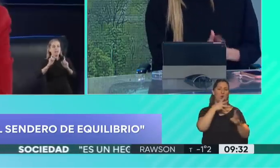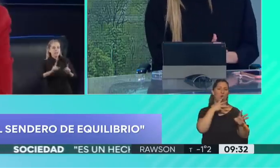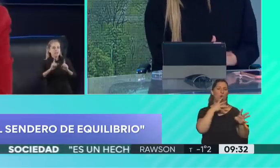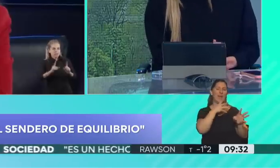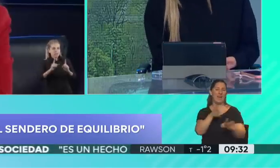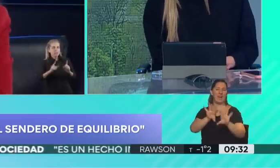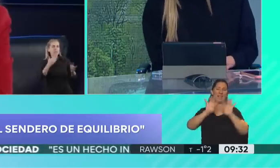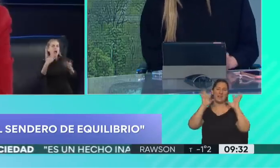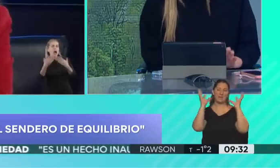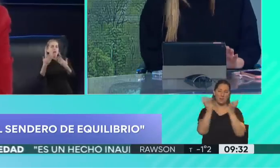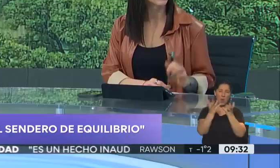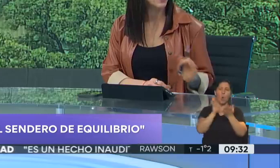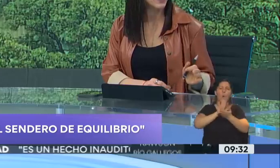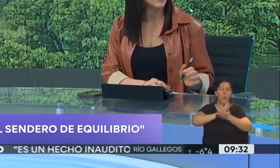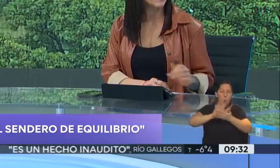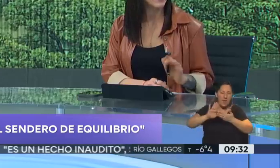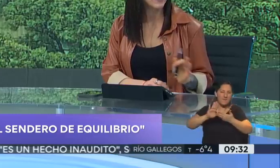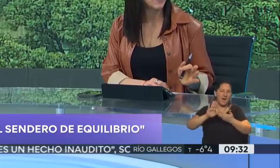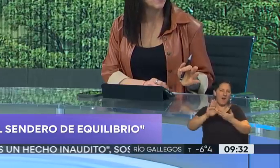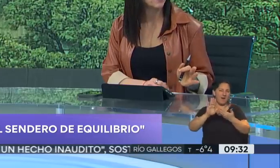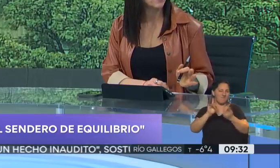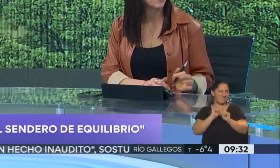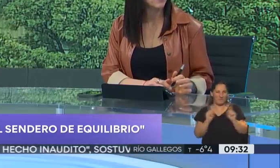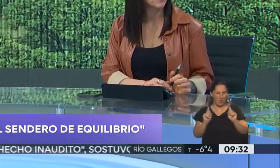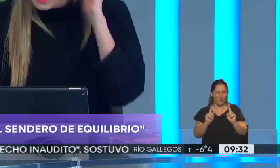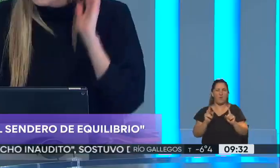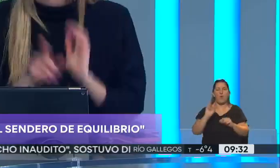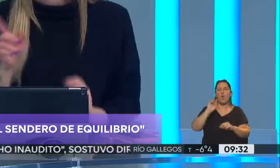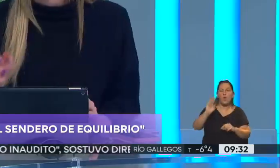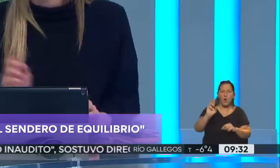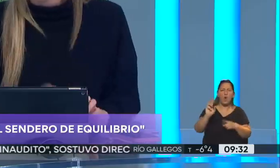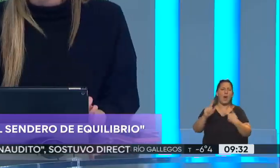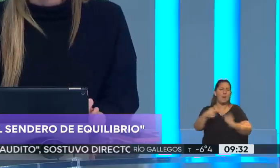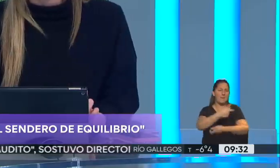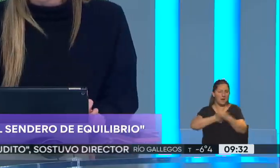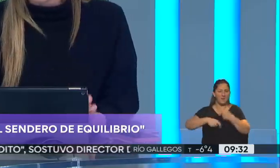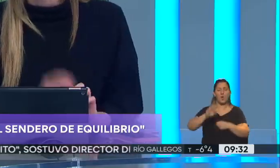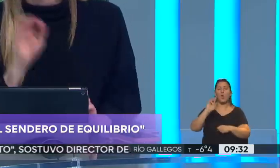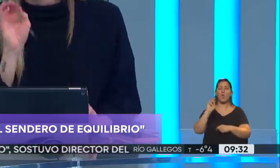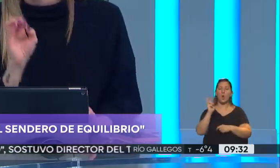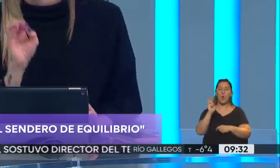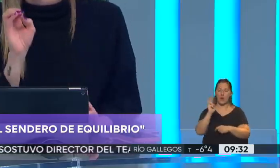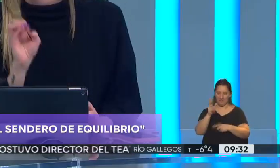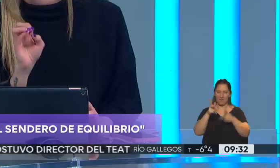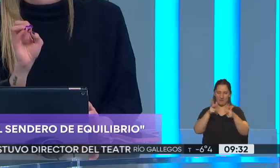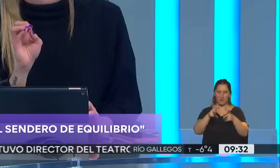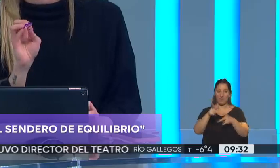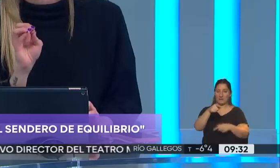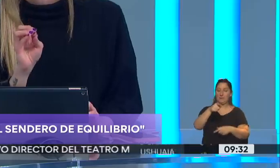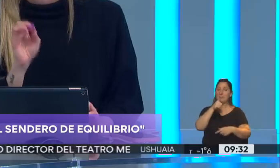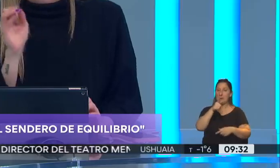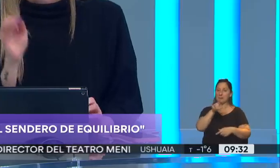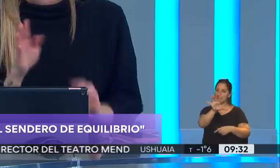irresponsable que diera una nueva ambiente dólar mercados hablo del dólar precisamente y está me parece una de las